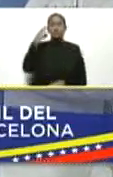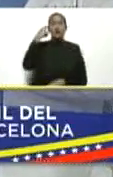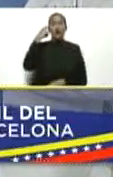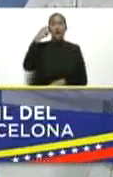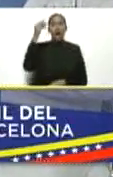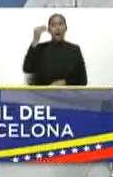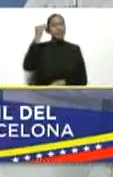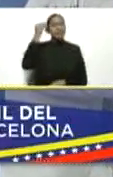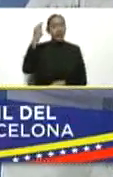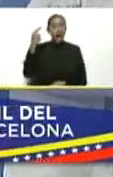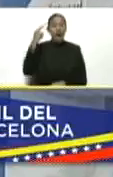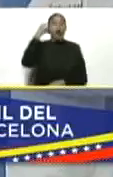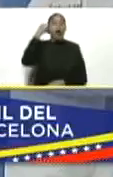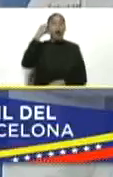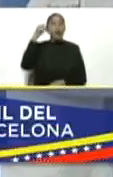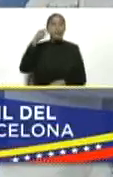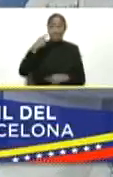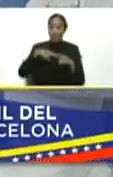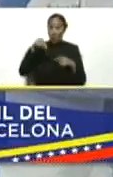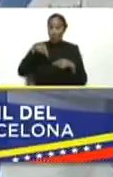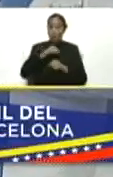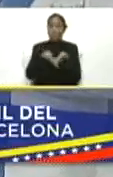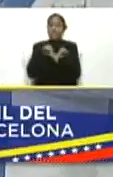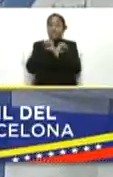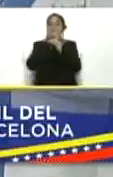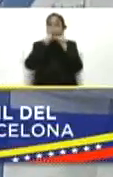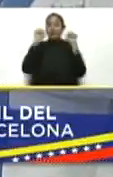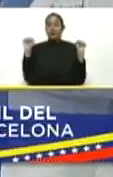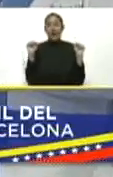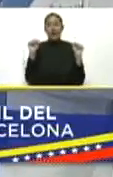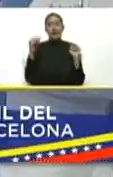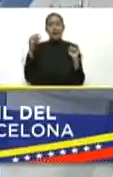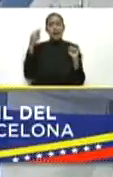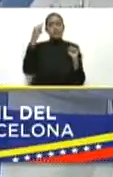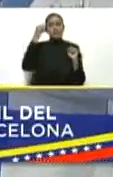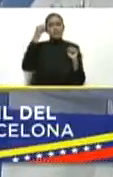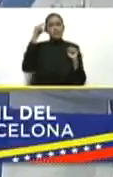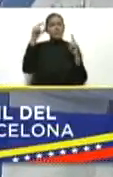días, pero hoy en la mañana se me fijó mucho en la mente.